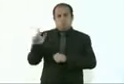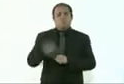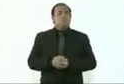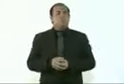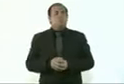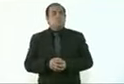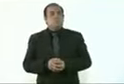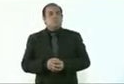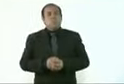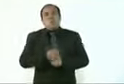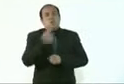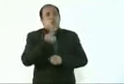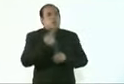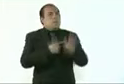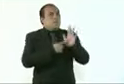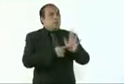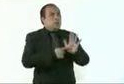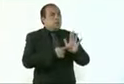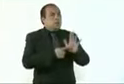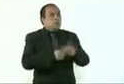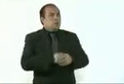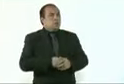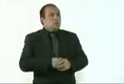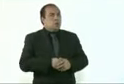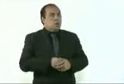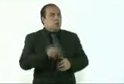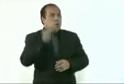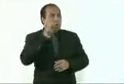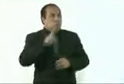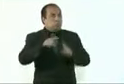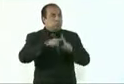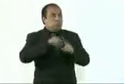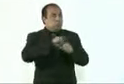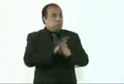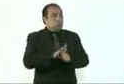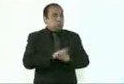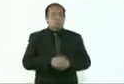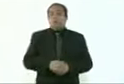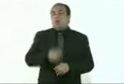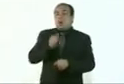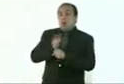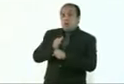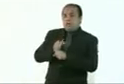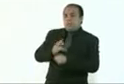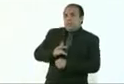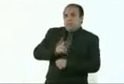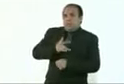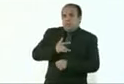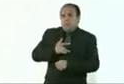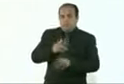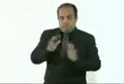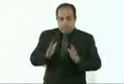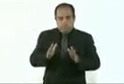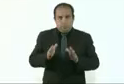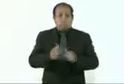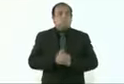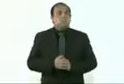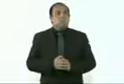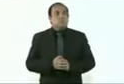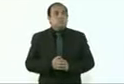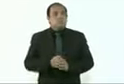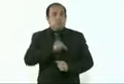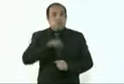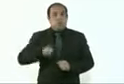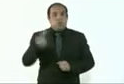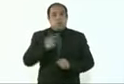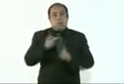¿Sin necesidad de que presenten una prueba positiva? Hasta ahorita, con los síntomas, a ver, nosotros tenemos que